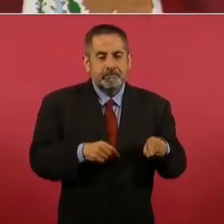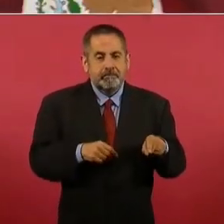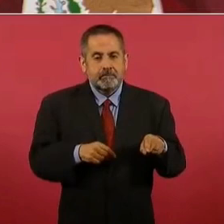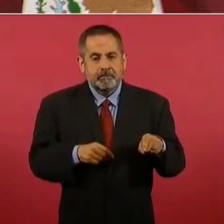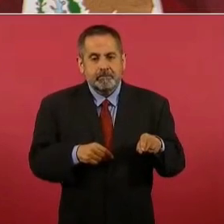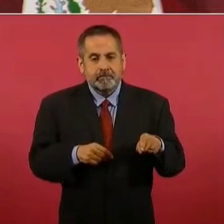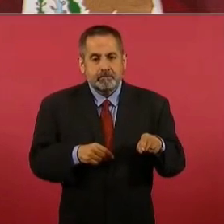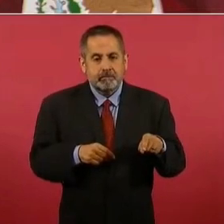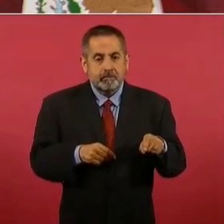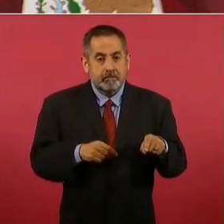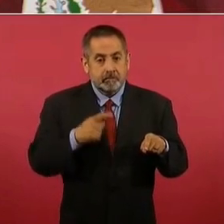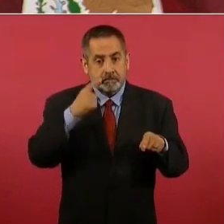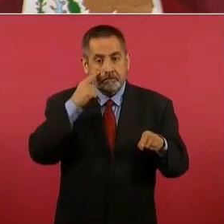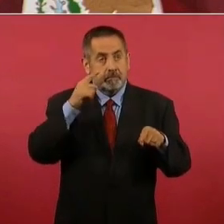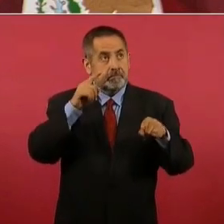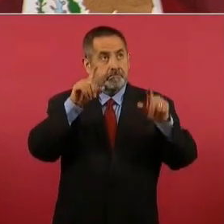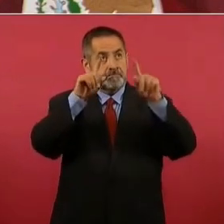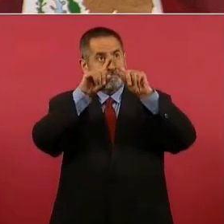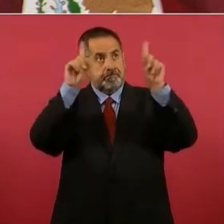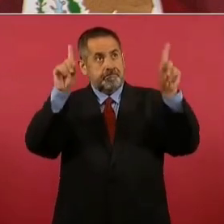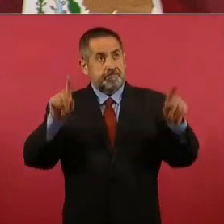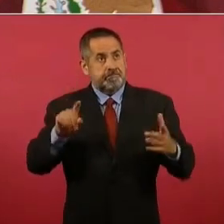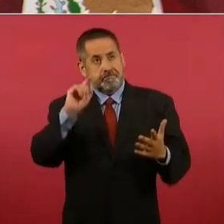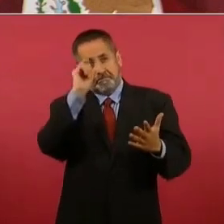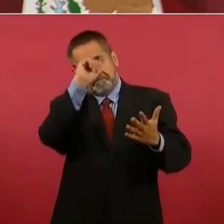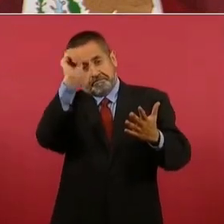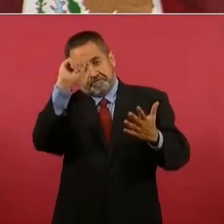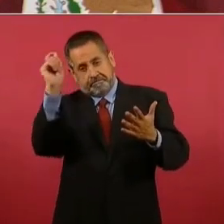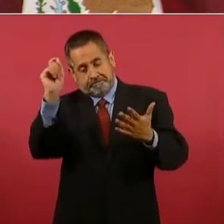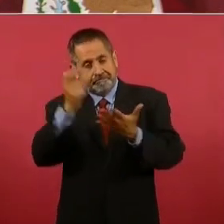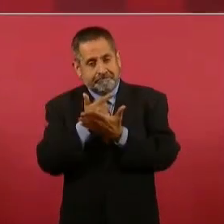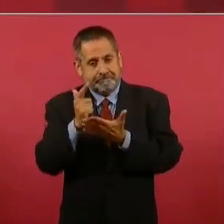y en el pizarrón pusimos